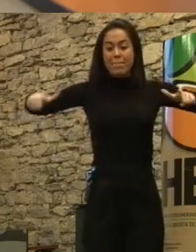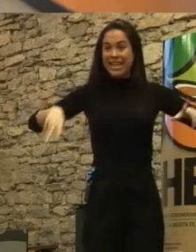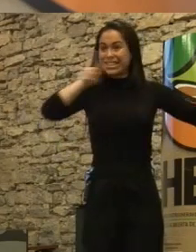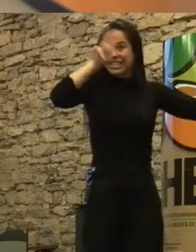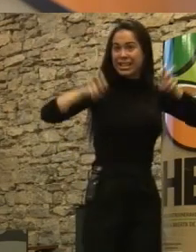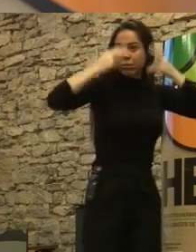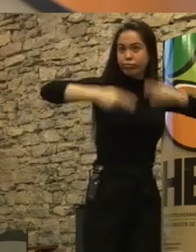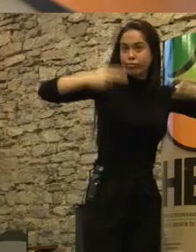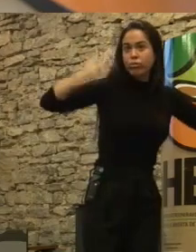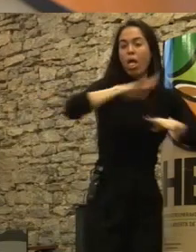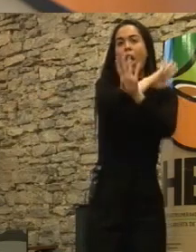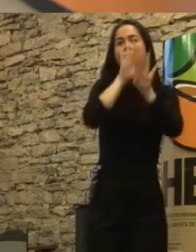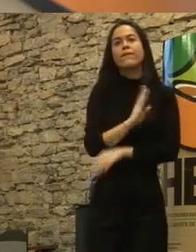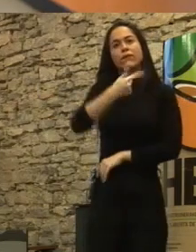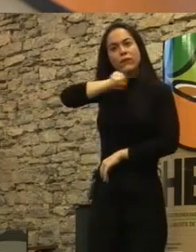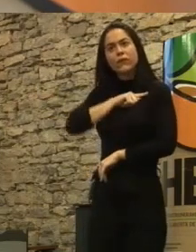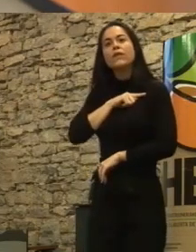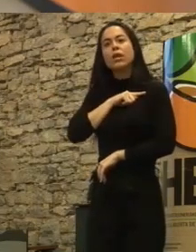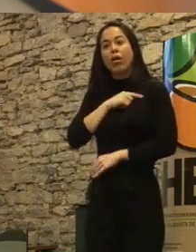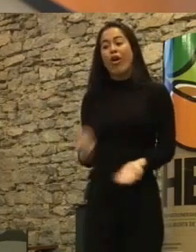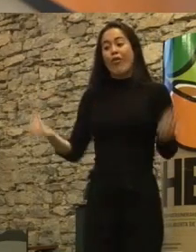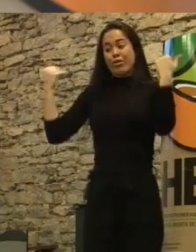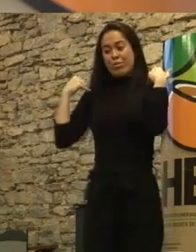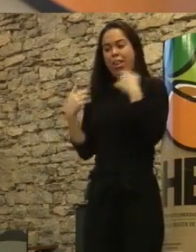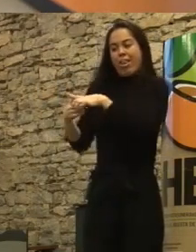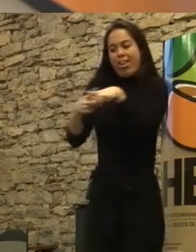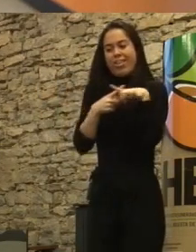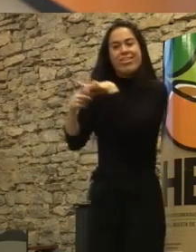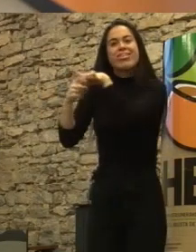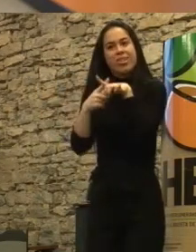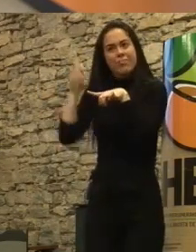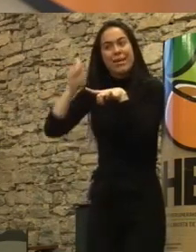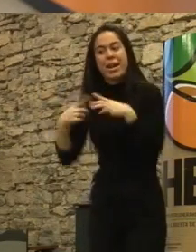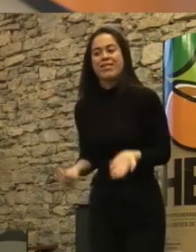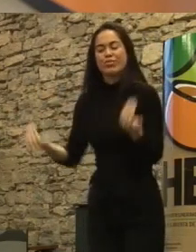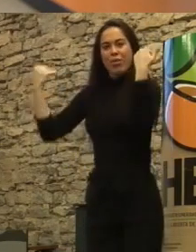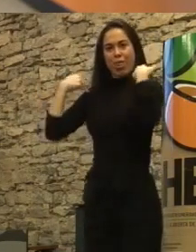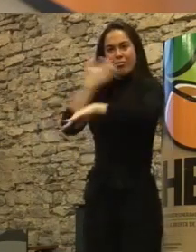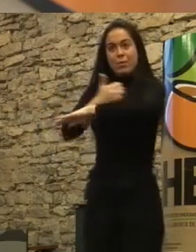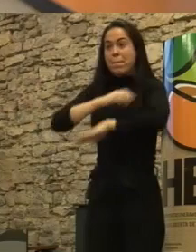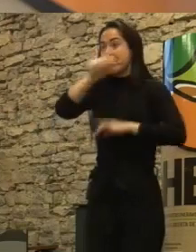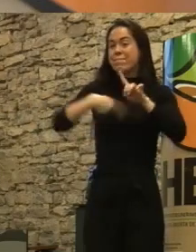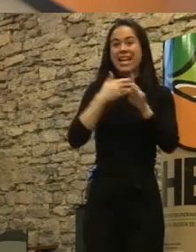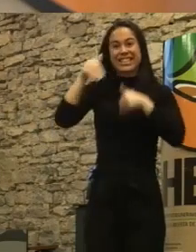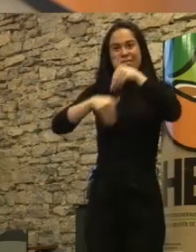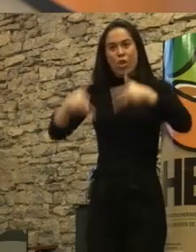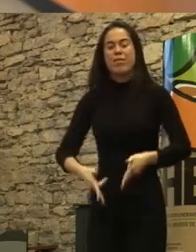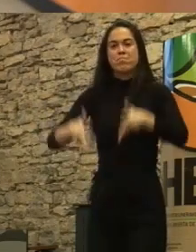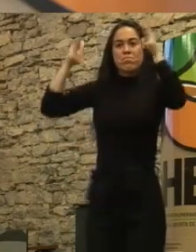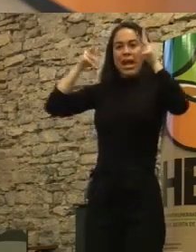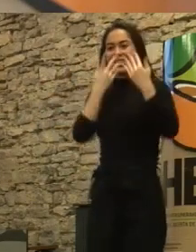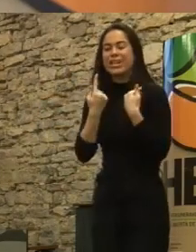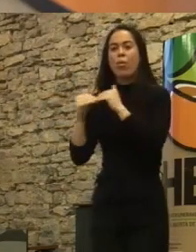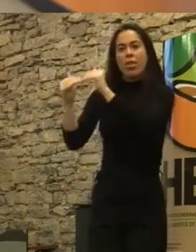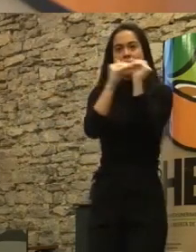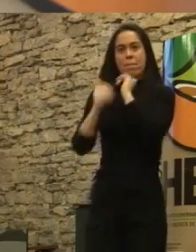conseguiremos una mayor corresponsabilidad en el desarrollo de la ciudad y una comunidad más democrática, inclusiva e igualitaria. De